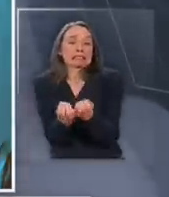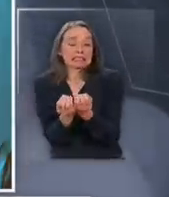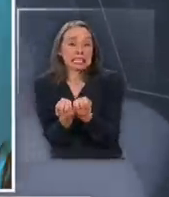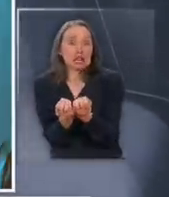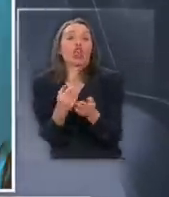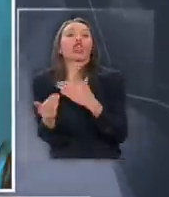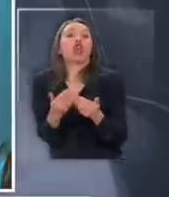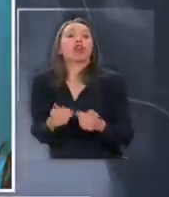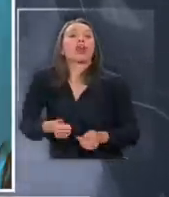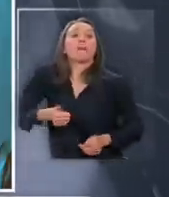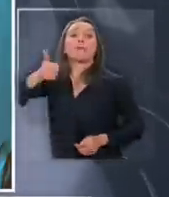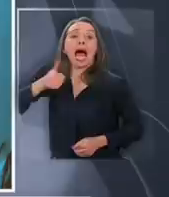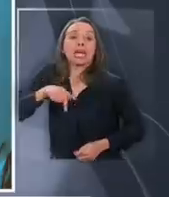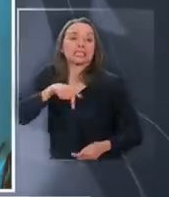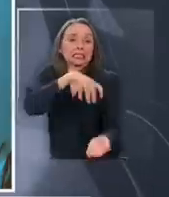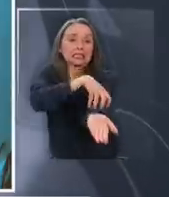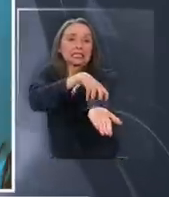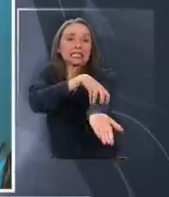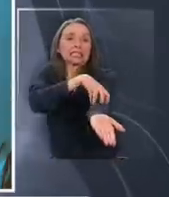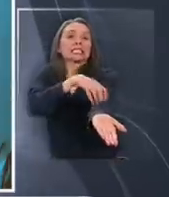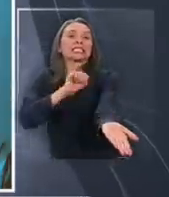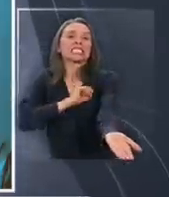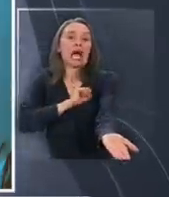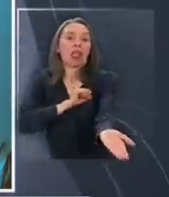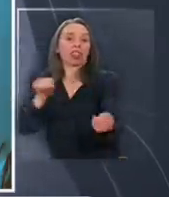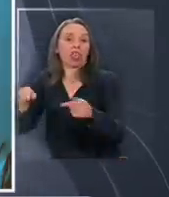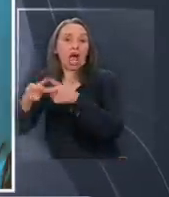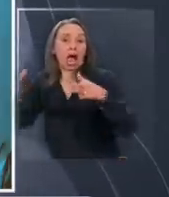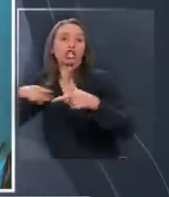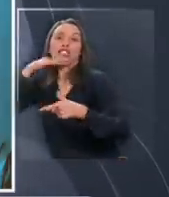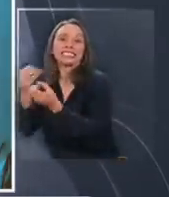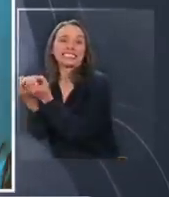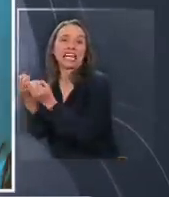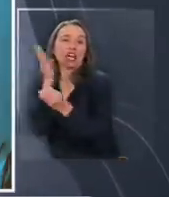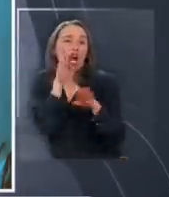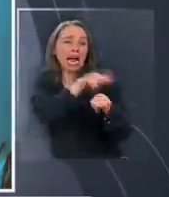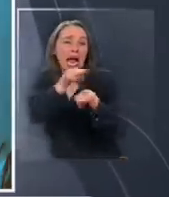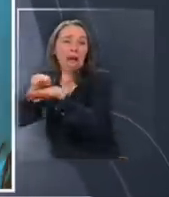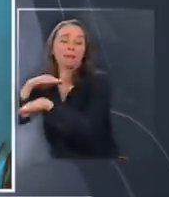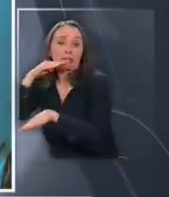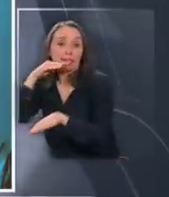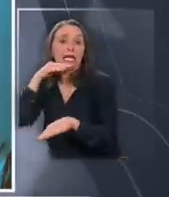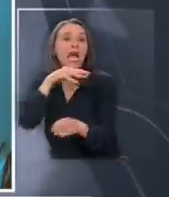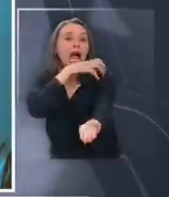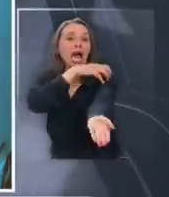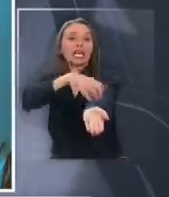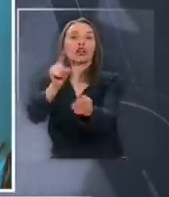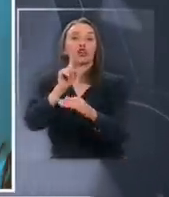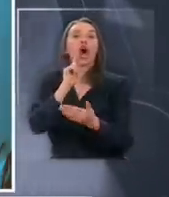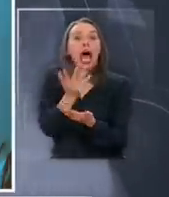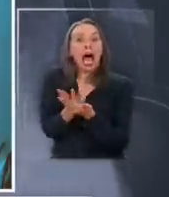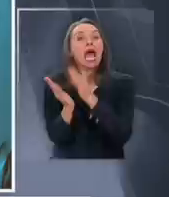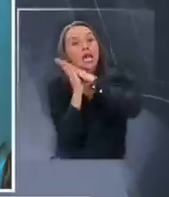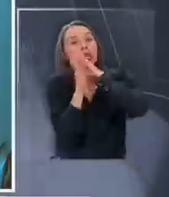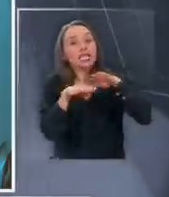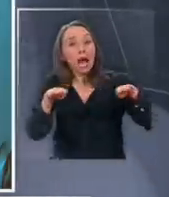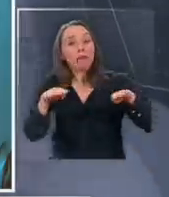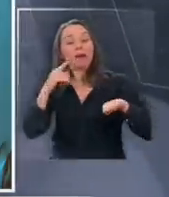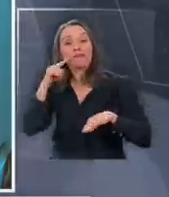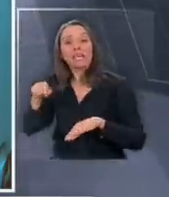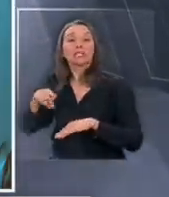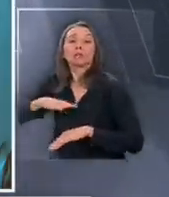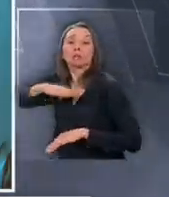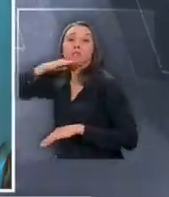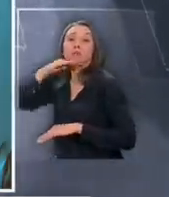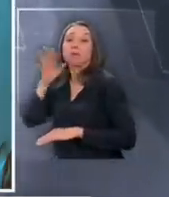están acá, en el Gran Santiago, no están en regiones. Y de hecho, hoy día tuvimos un nuevo operativo de transporte aéreo de pacientes fuera de la región